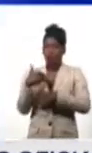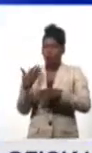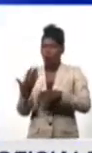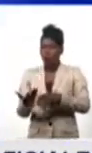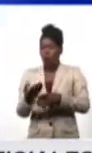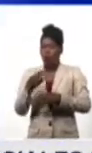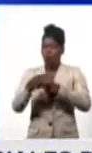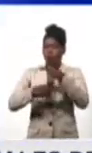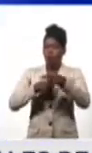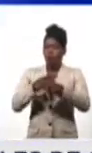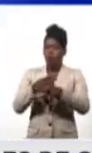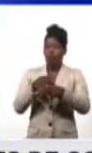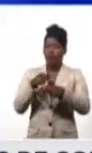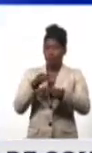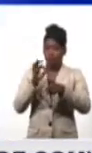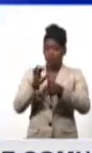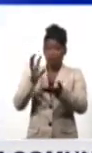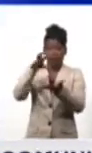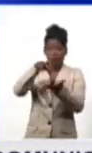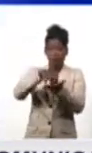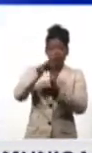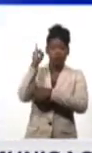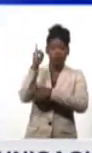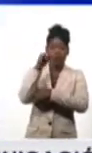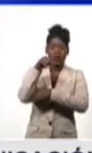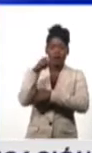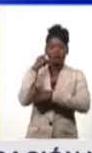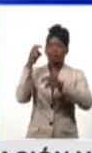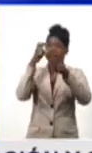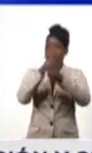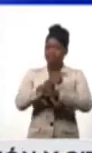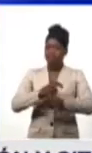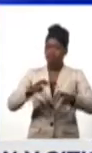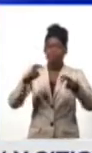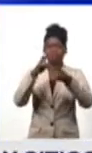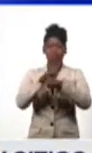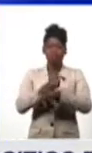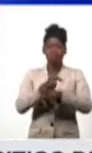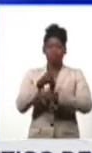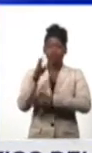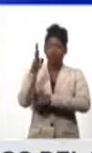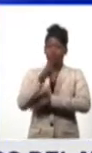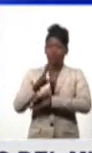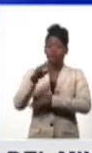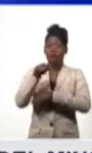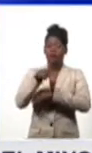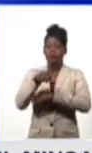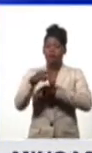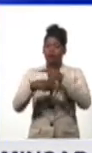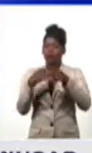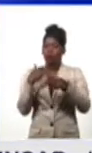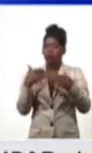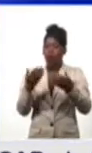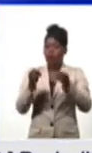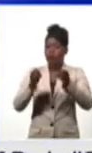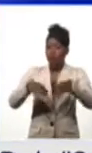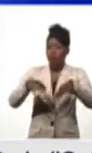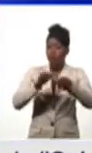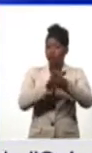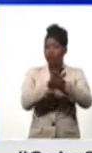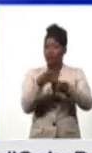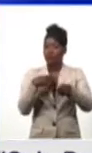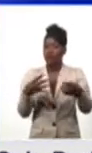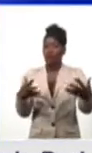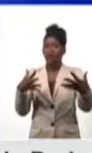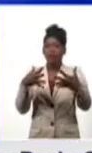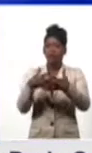también. Instituto, por supuesto, fundamental. Ha aportado el Instituto incluso algunos elementos sobre el comportamiento de la epidemia en Cuba relacionados con el tiempo, que